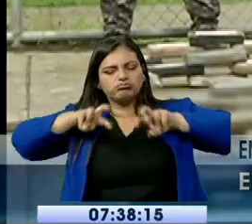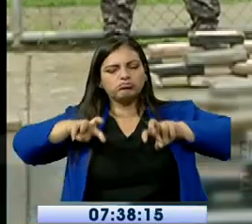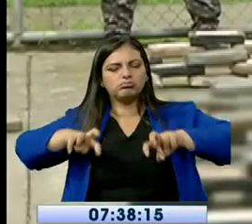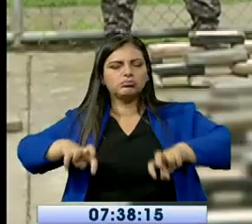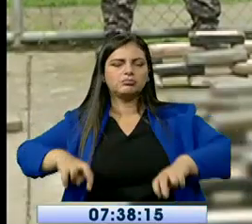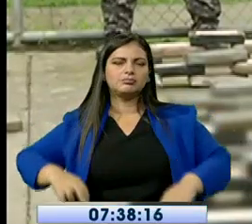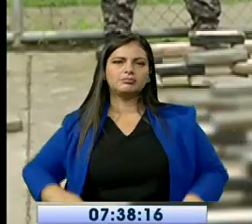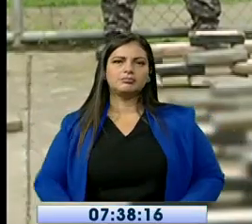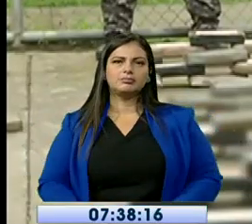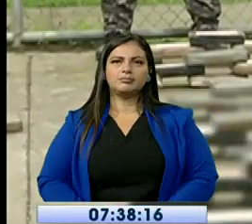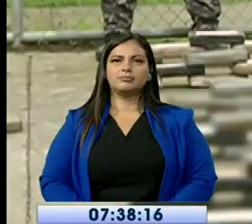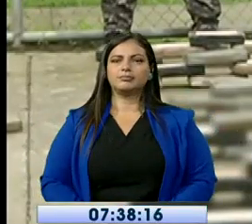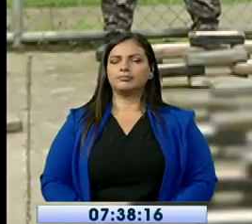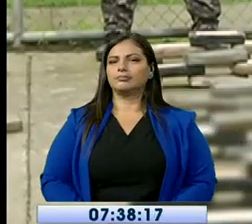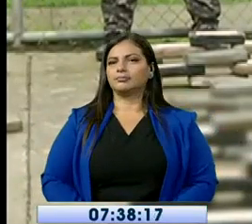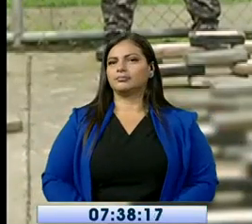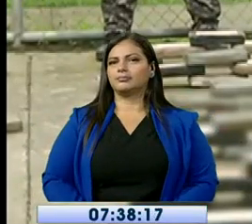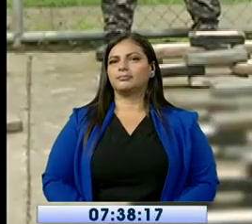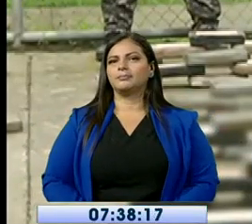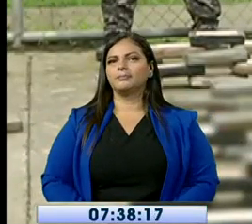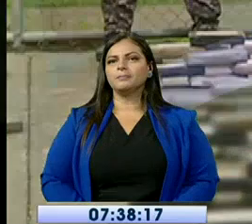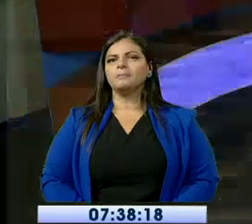Informó Charlie Pisa.